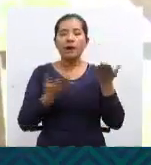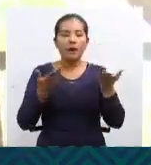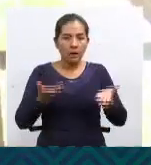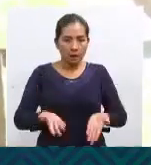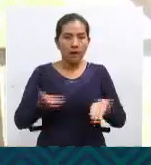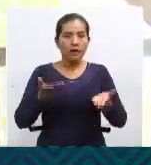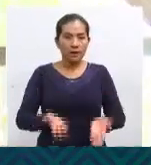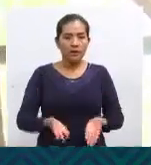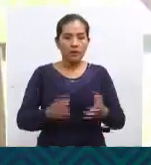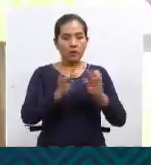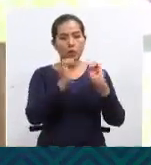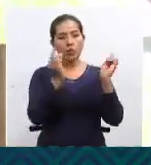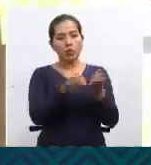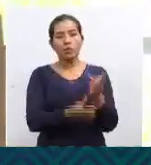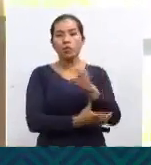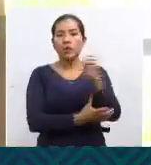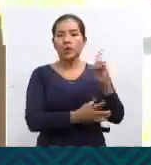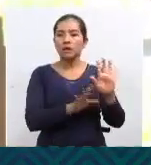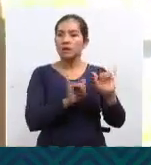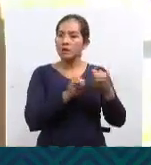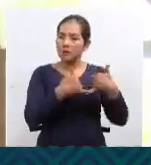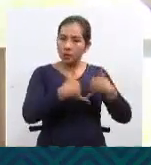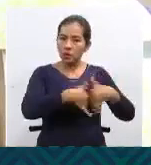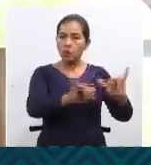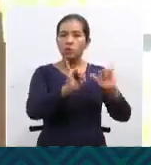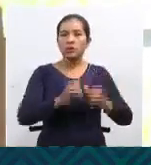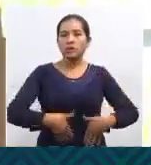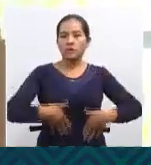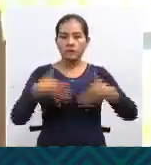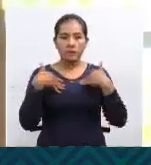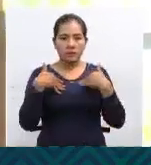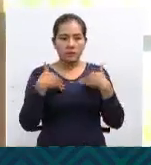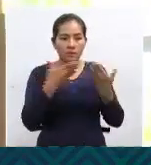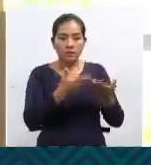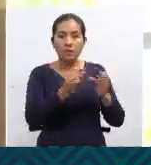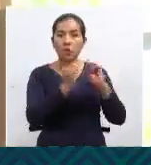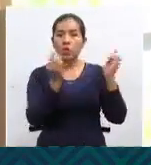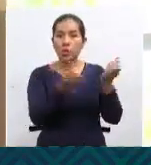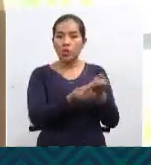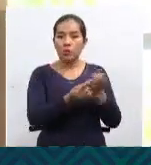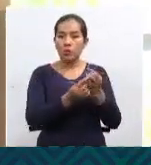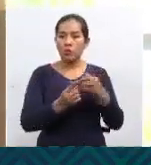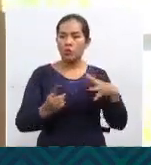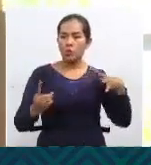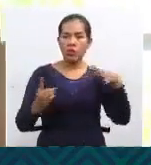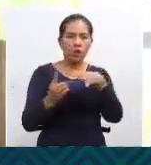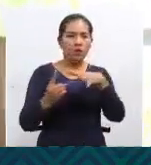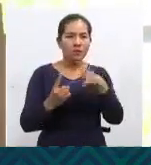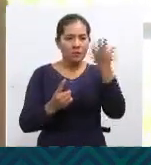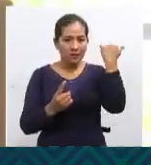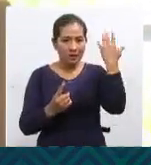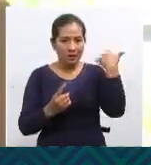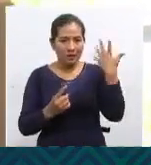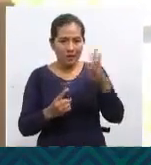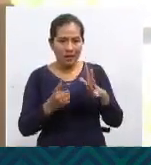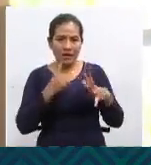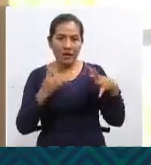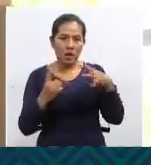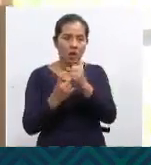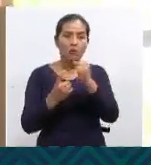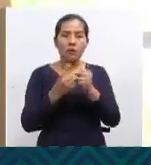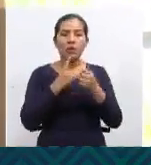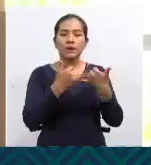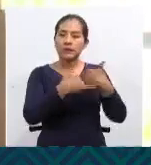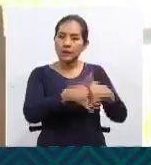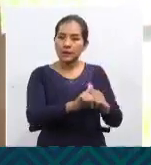derecha está ahí viva. Los golpistas están ahí articulándose. La